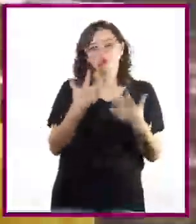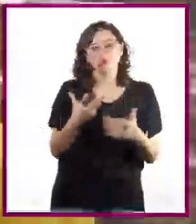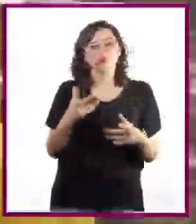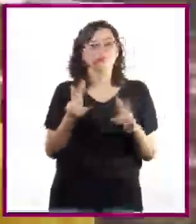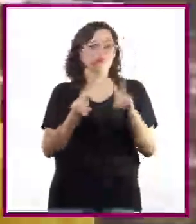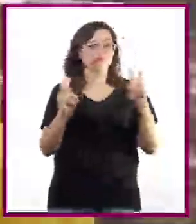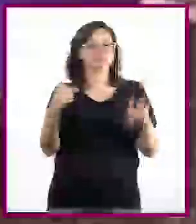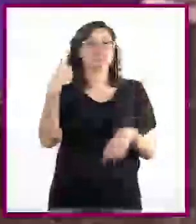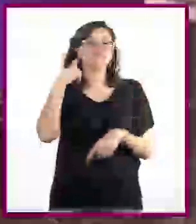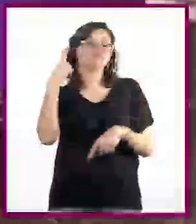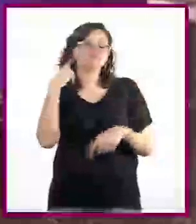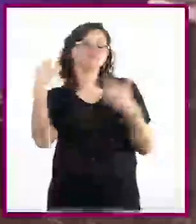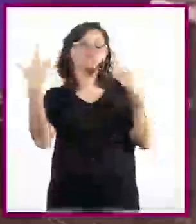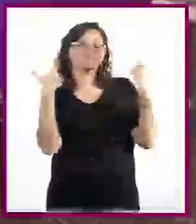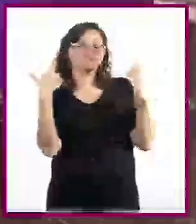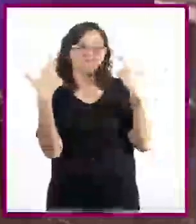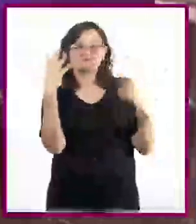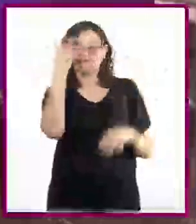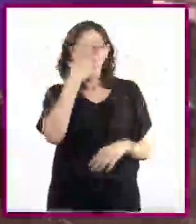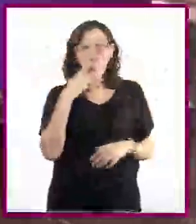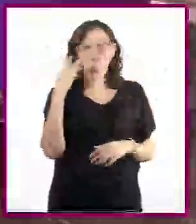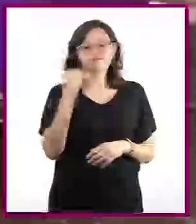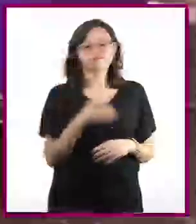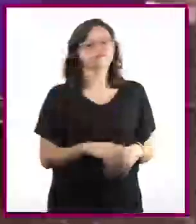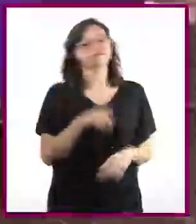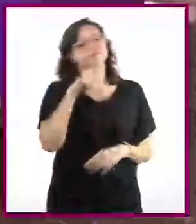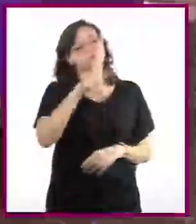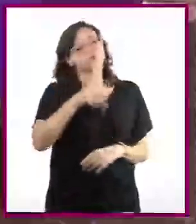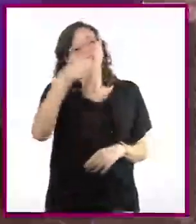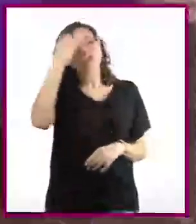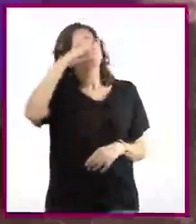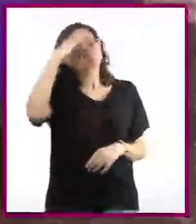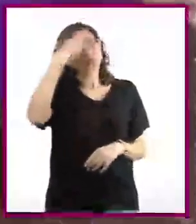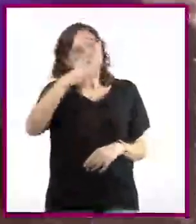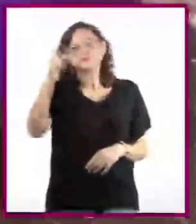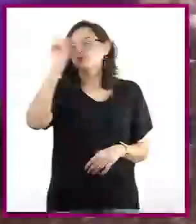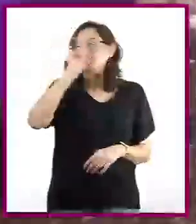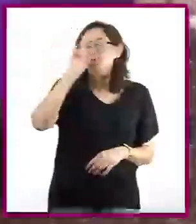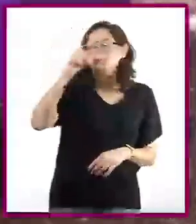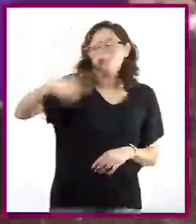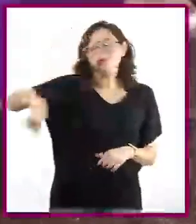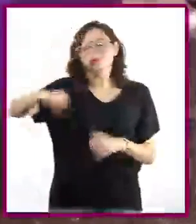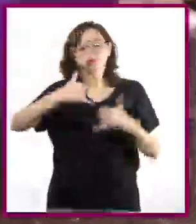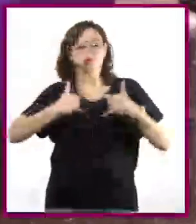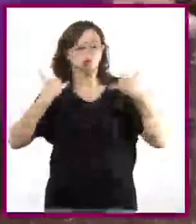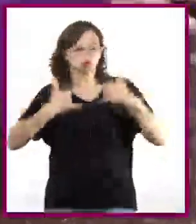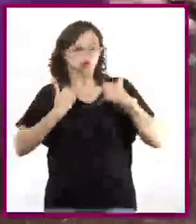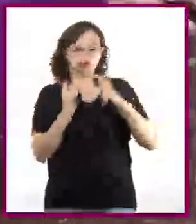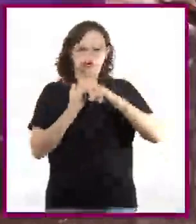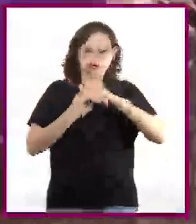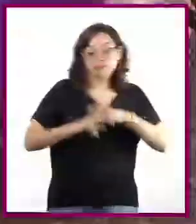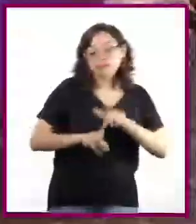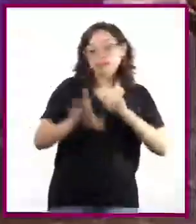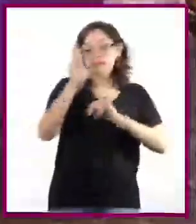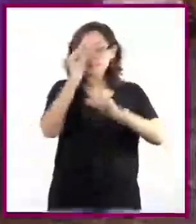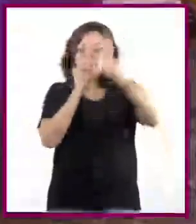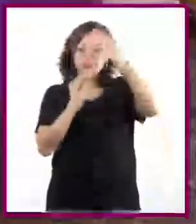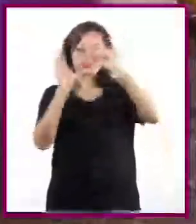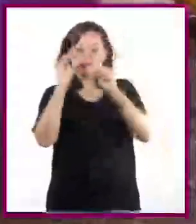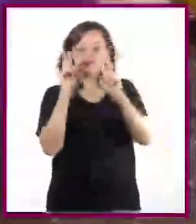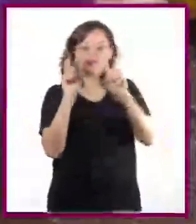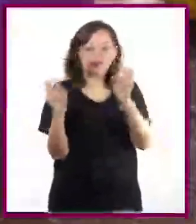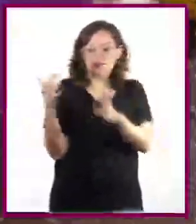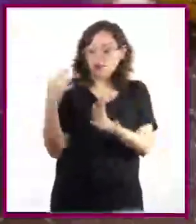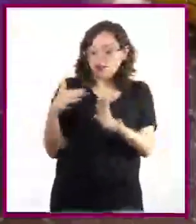sonoridad, obviamente. Y a partir de su experiencia, ¿qué recomendaciones daría a los adolescentes que apenas iniciamos en el mundo de